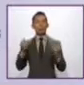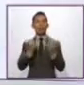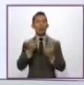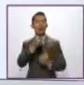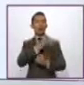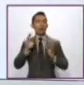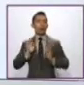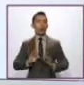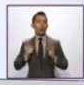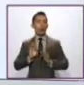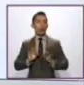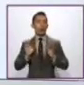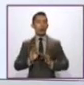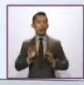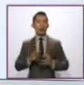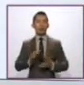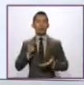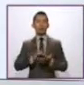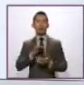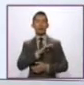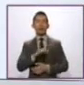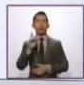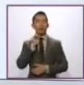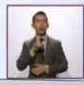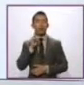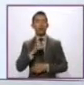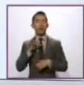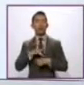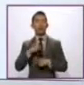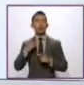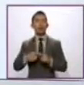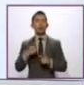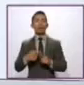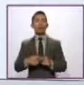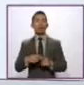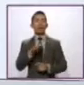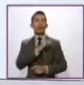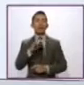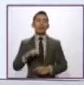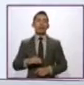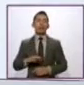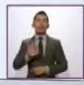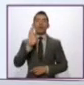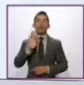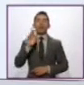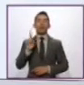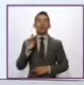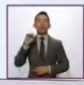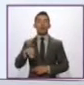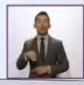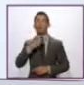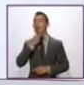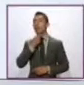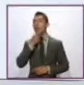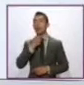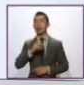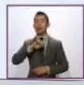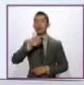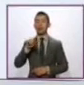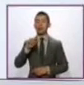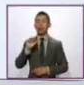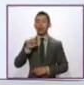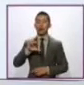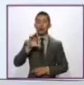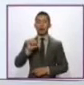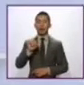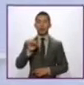como estaba. Gracias, candidata. El turno lo ha solicitado el candidato de Fuerza por México, Juan Carlos Martínez Cecias. Adelante,